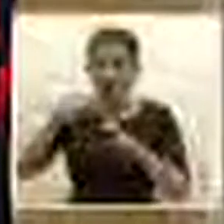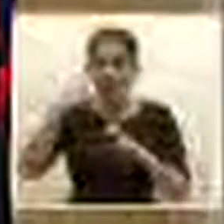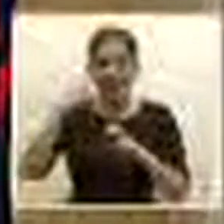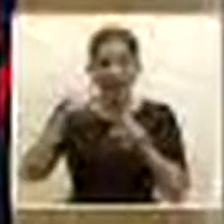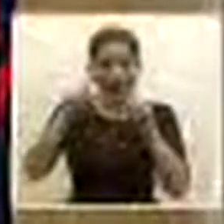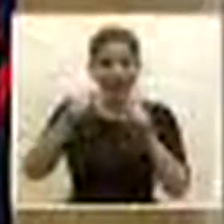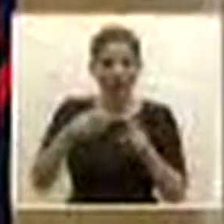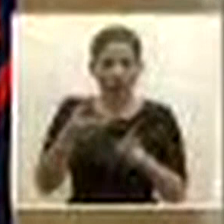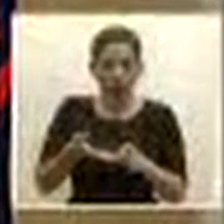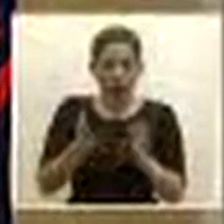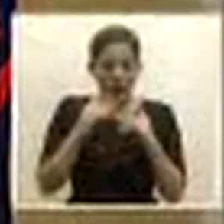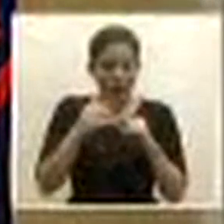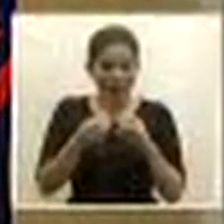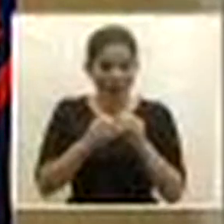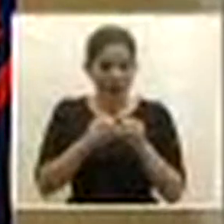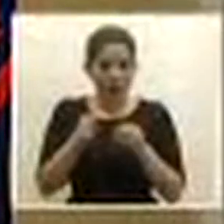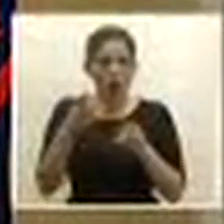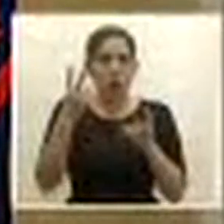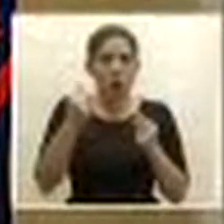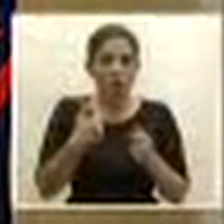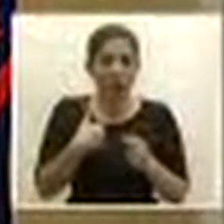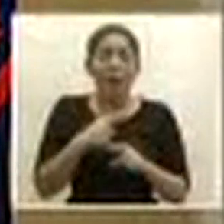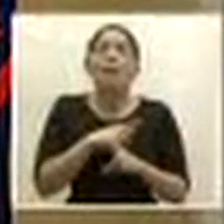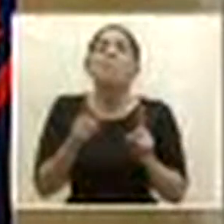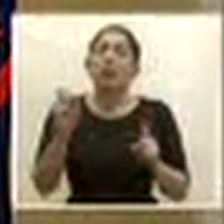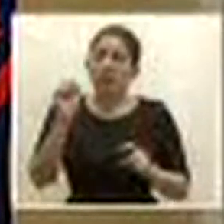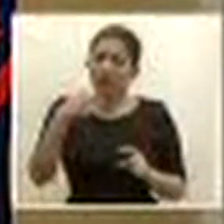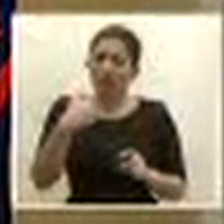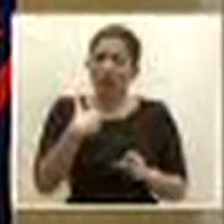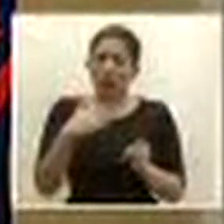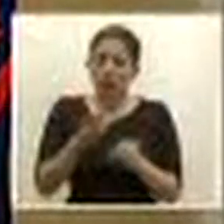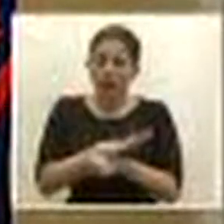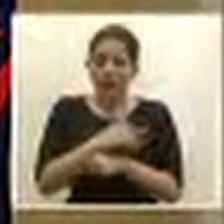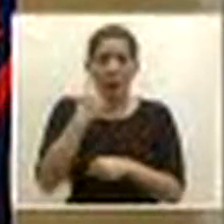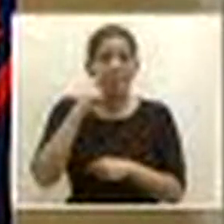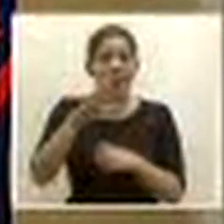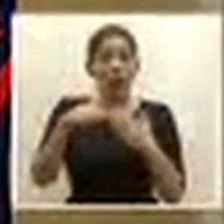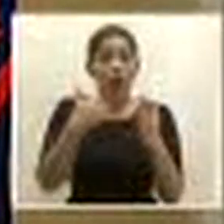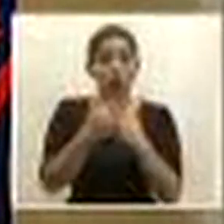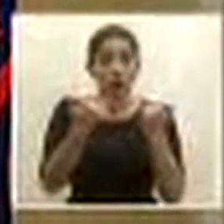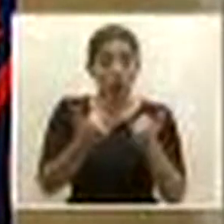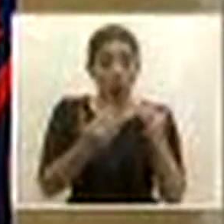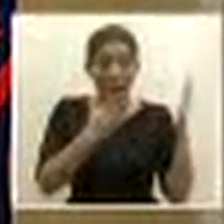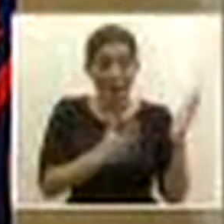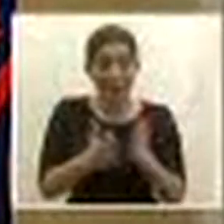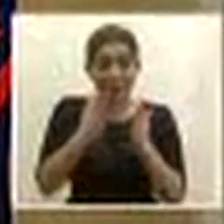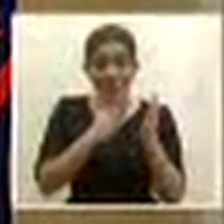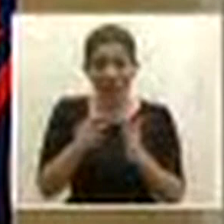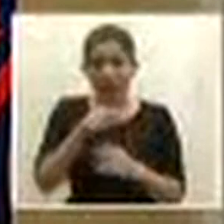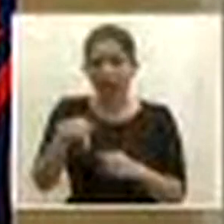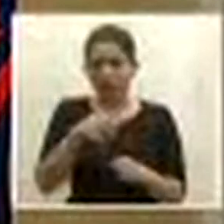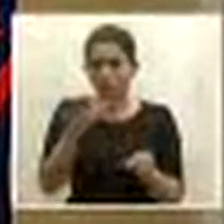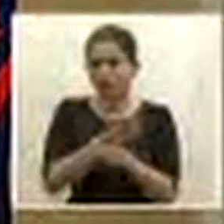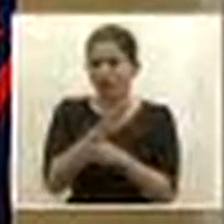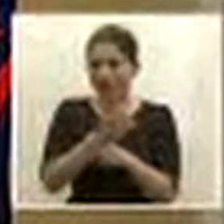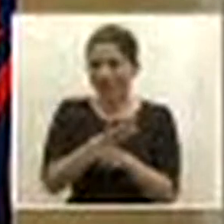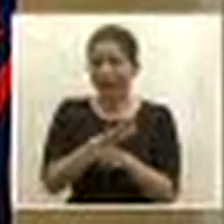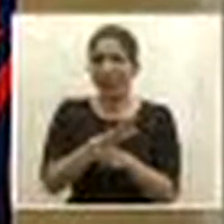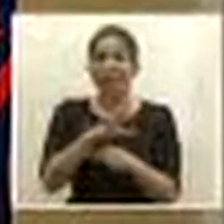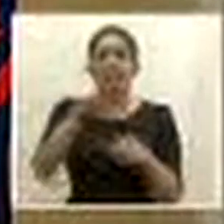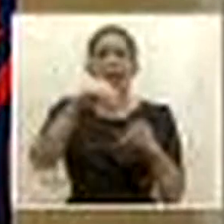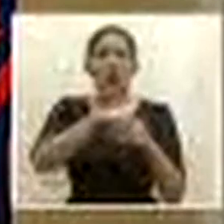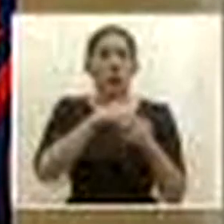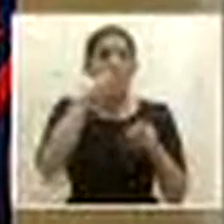de diagnóstico, pero tenemos suficientes para todas las pruebas que estamos planificando hacer, incluyendo estas